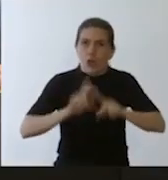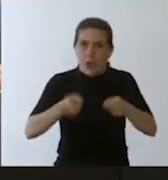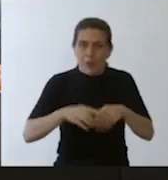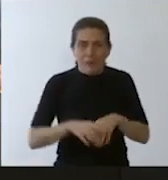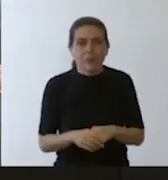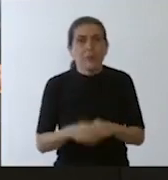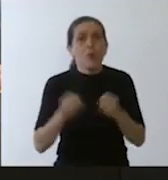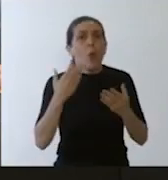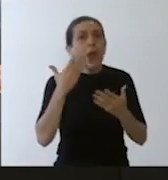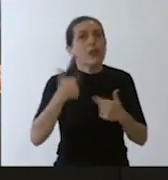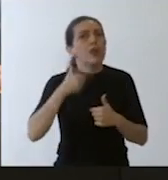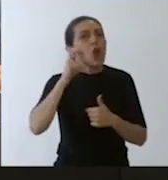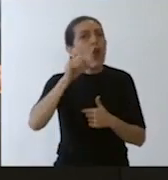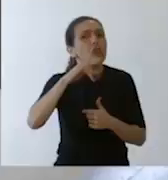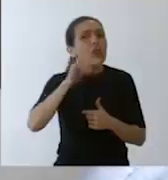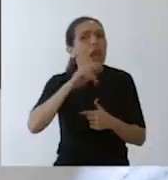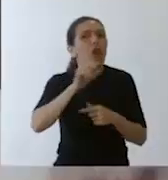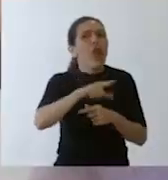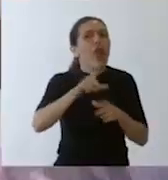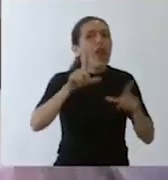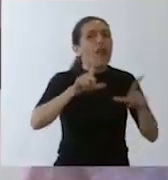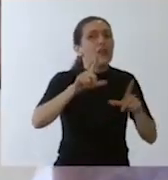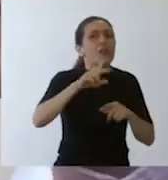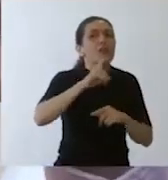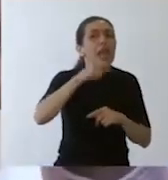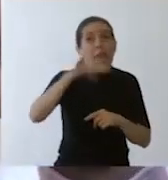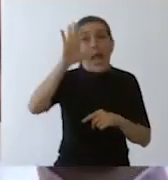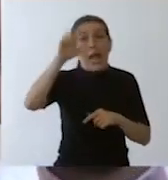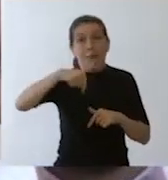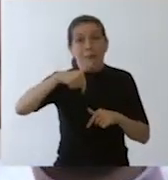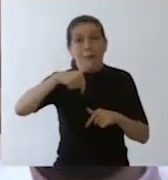Hola, buenas tardes. Soy Gonzalo Asís, de TN. Acá.